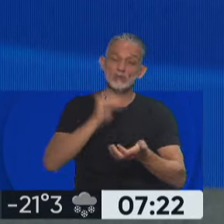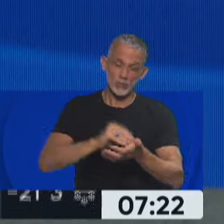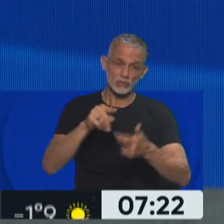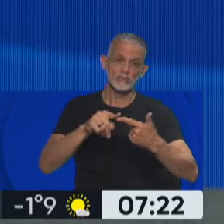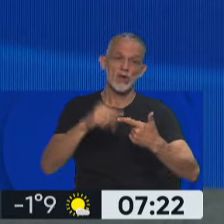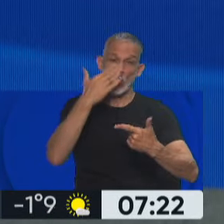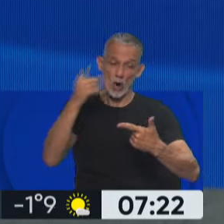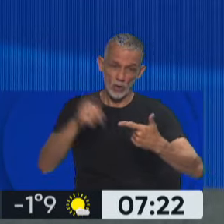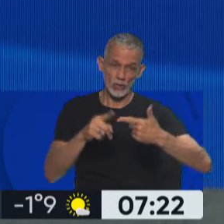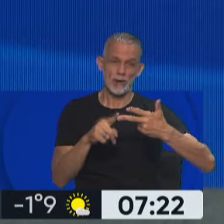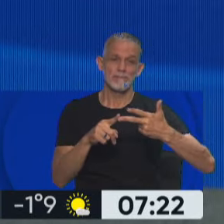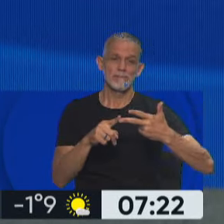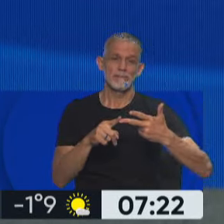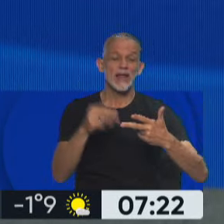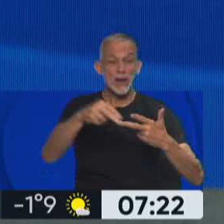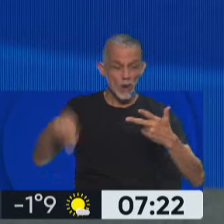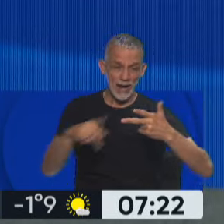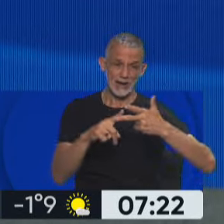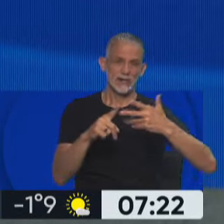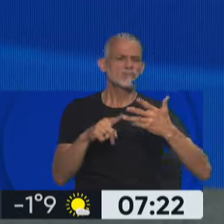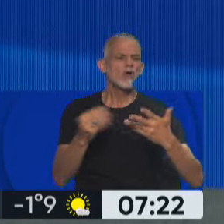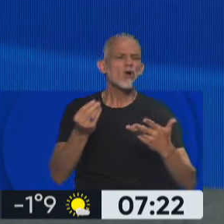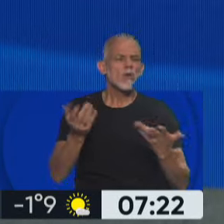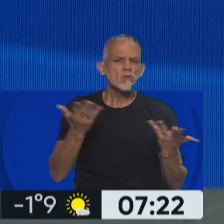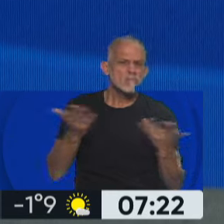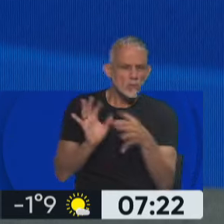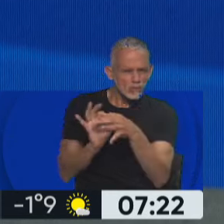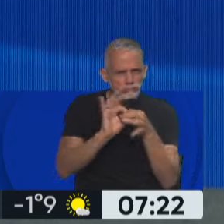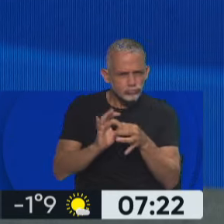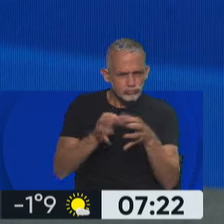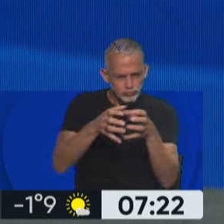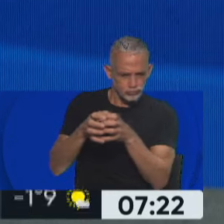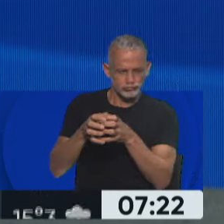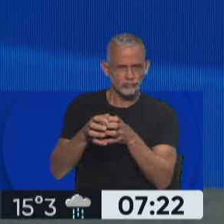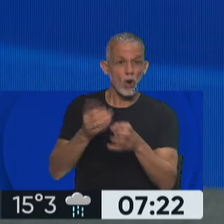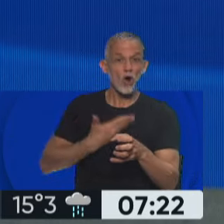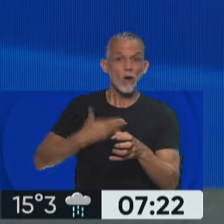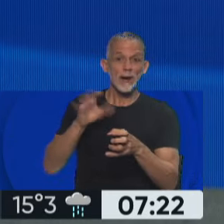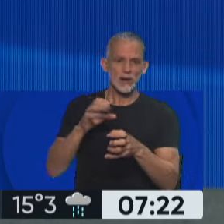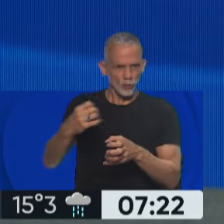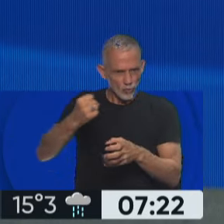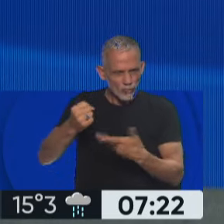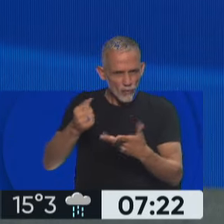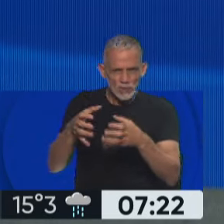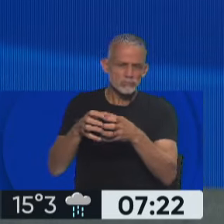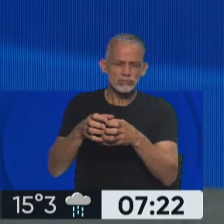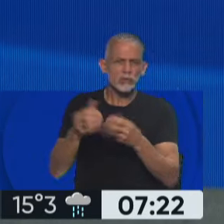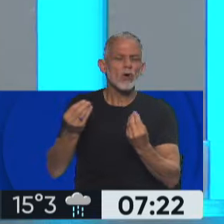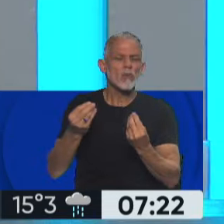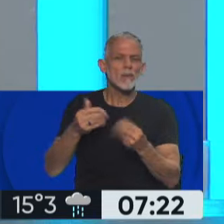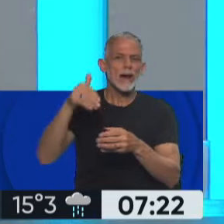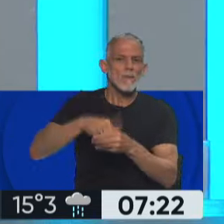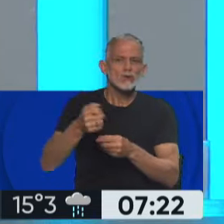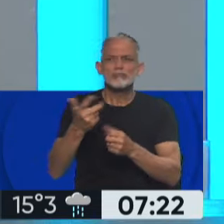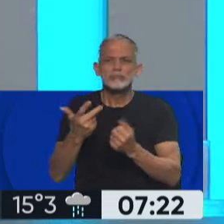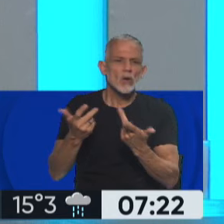la provincia de Córdoba está la provincia de neuquen cómo podría jugar este nuevo interbloque con gobernadores muy fuertes a la hora de votar proyectos